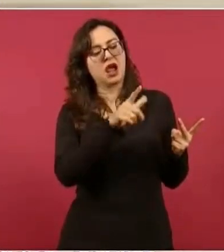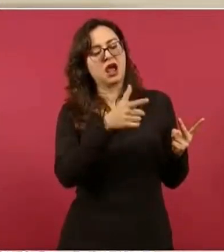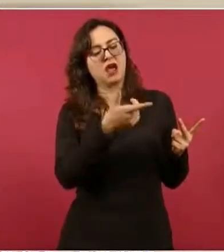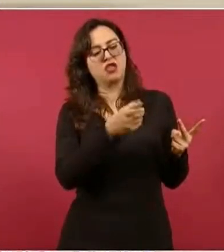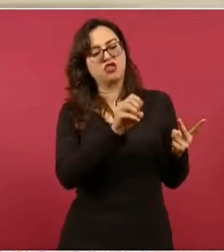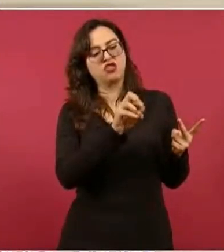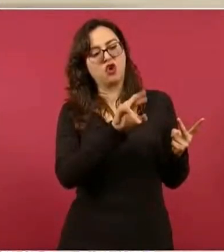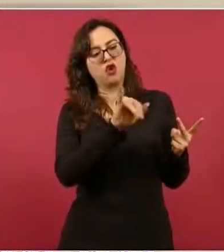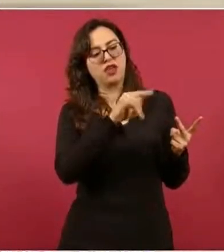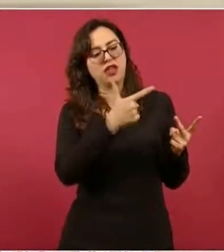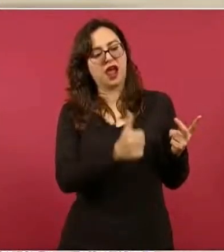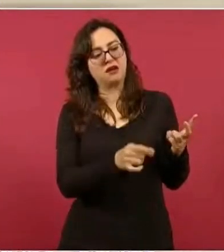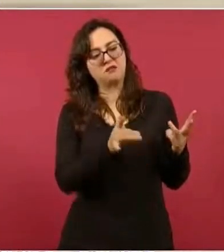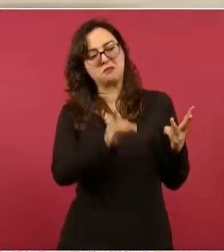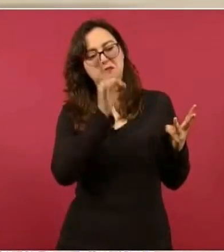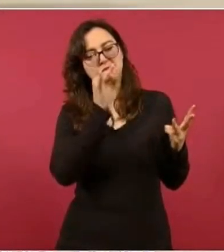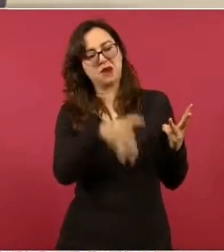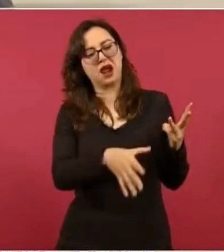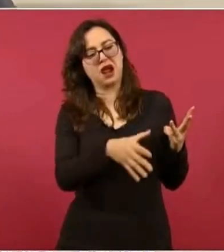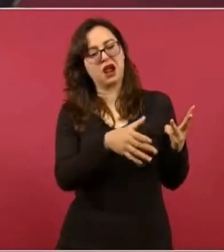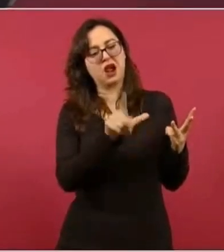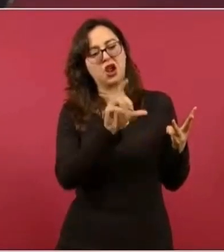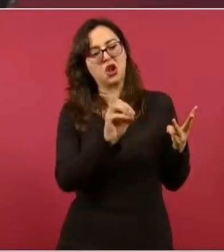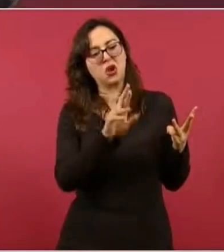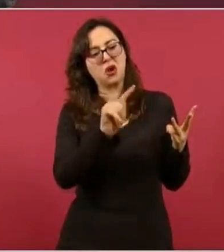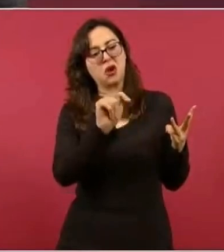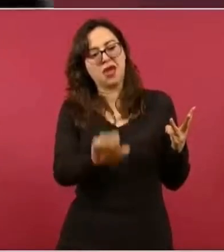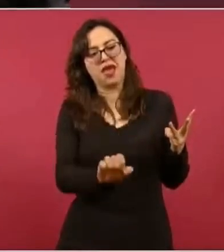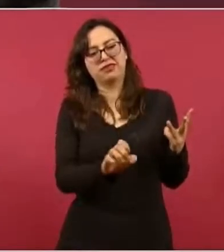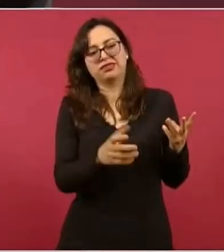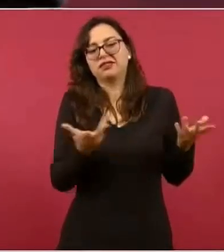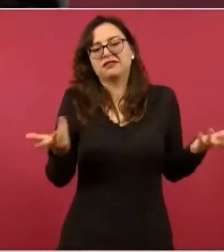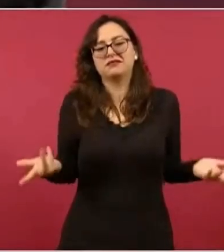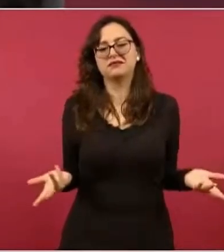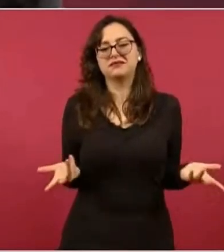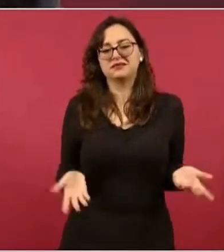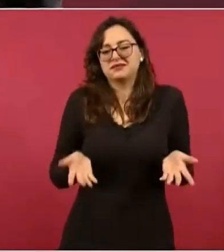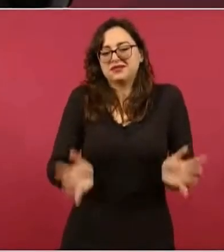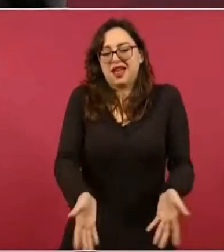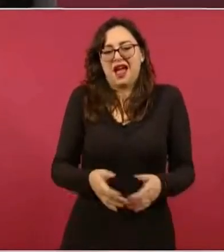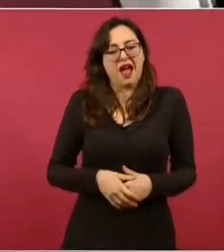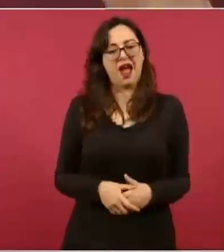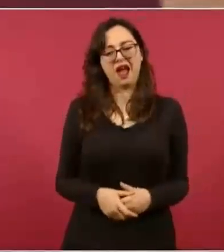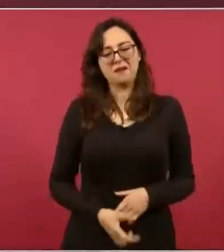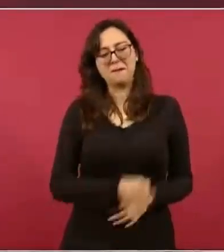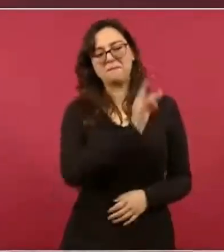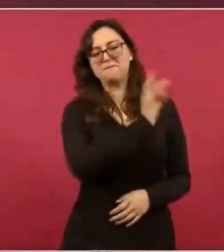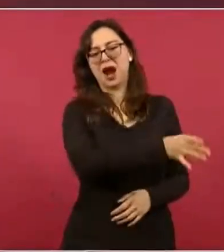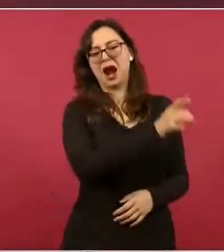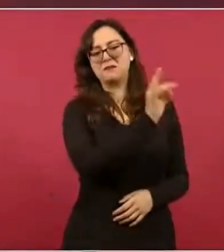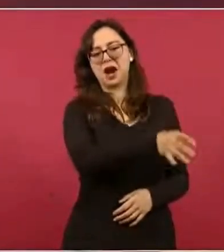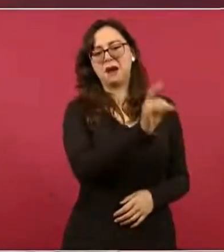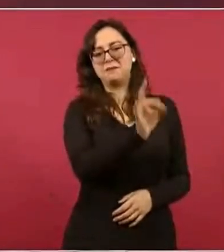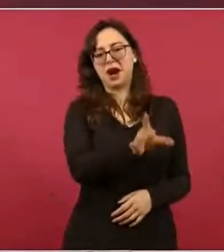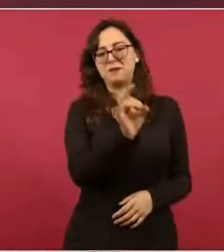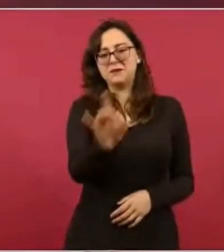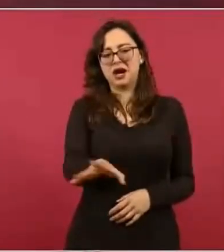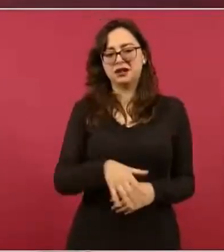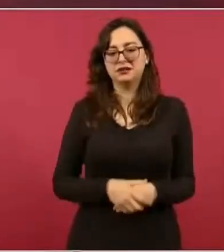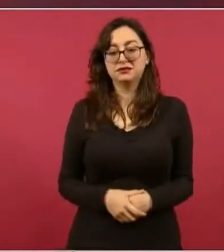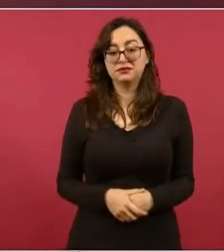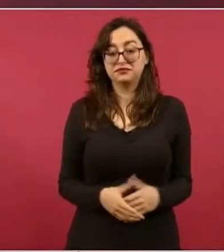a Lorena de Mola si este ha utilizado el noble oficio del periodismo para